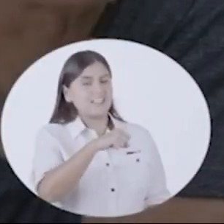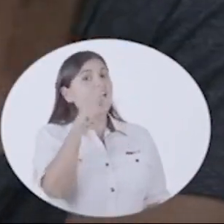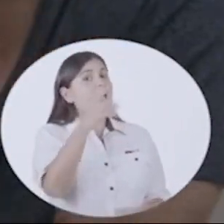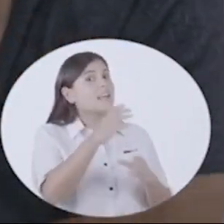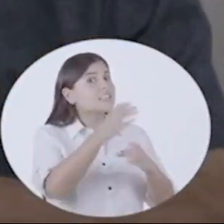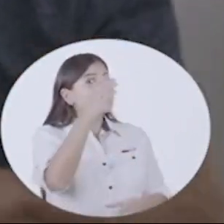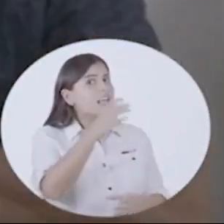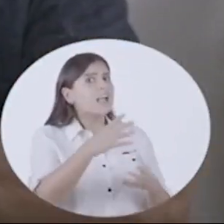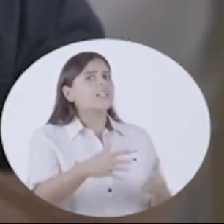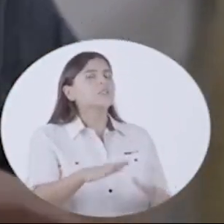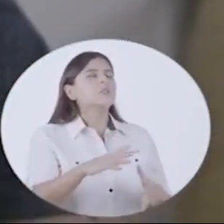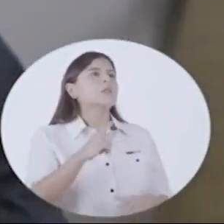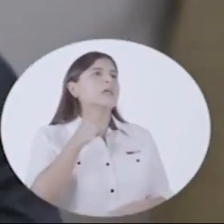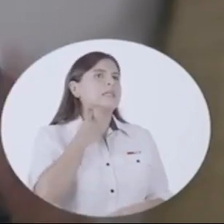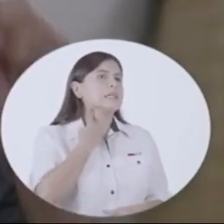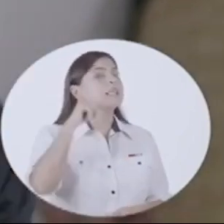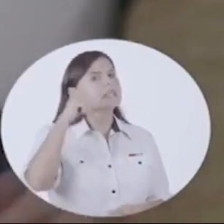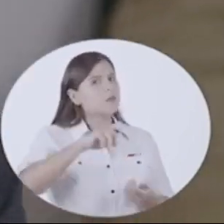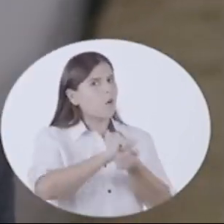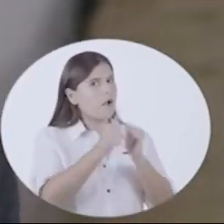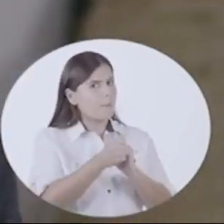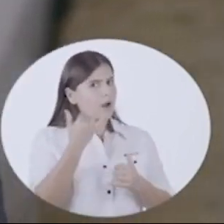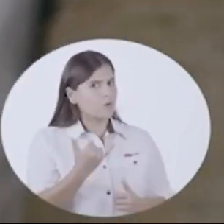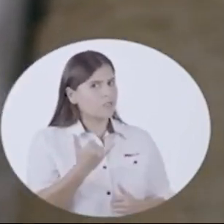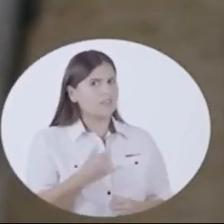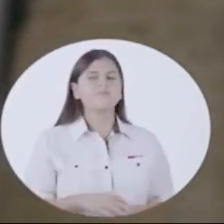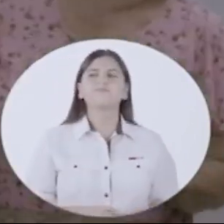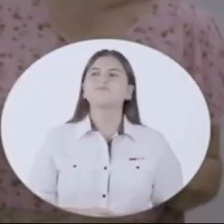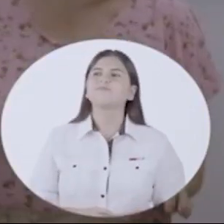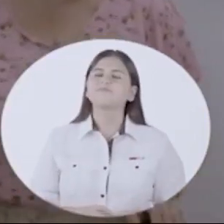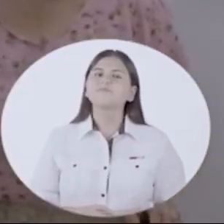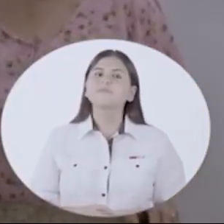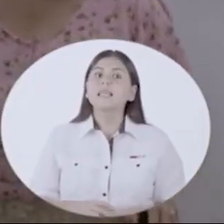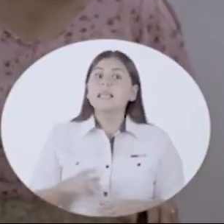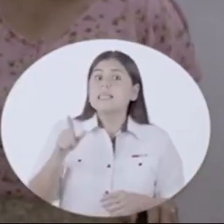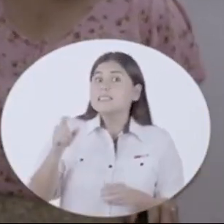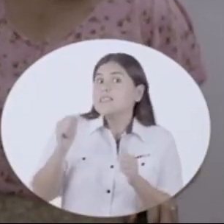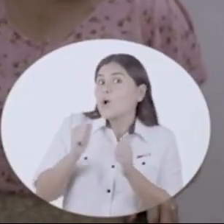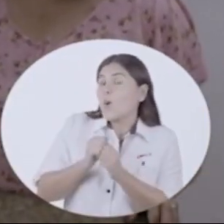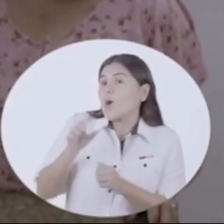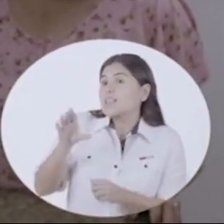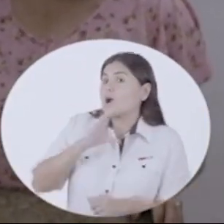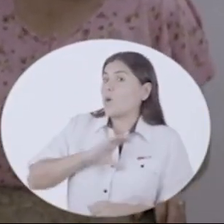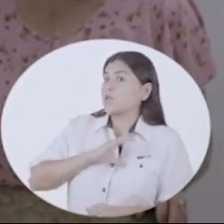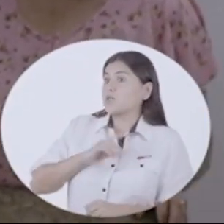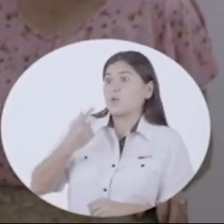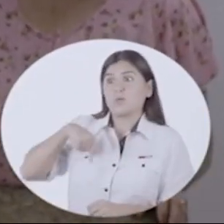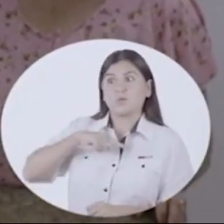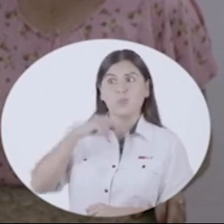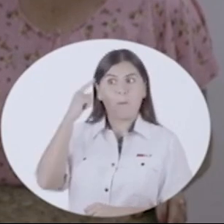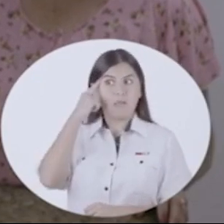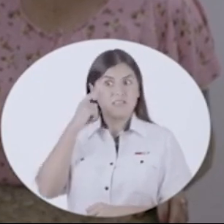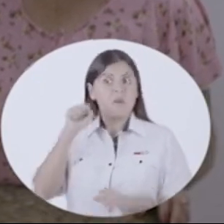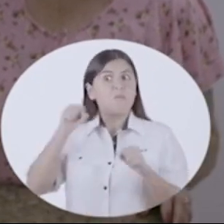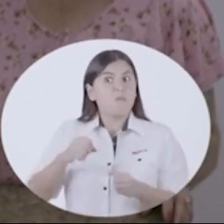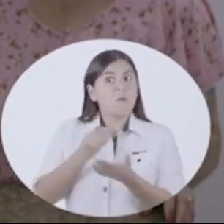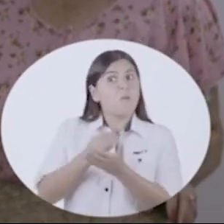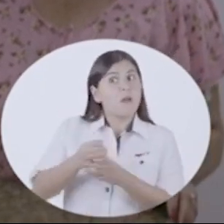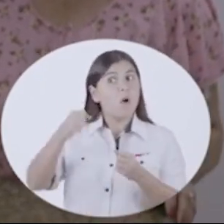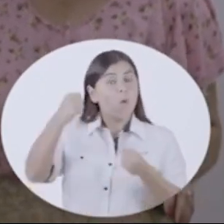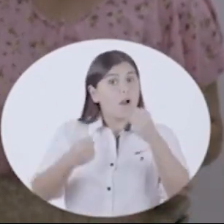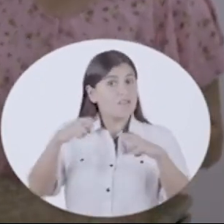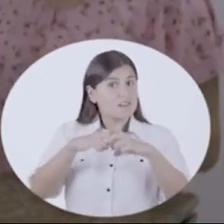cambiar. Sí, va. No, y es más, el profe nos dio una lista de aparatos que ahorran energía. Hay una parte de calentadores que tienen paneles solares. Entonces,